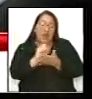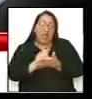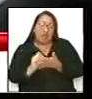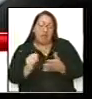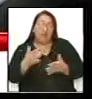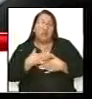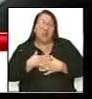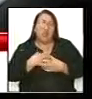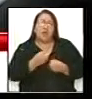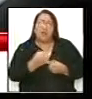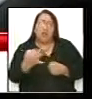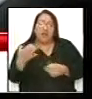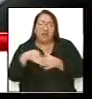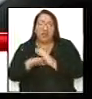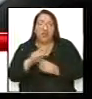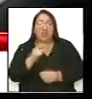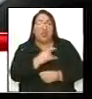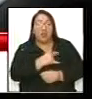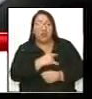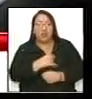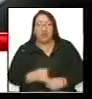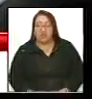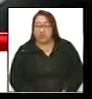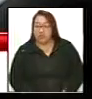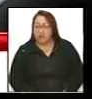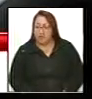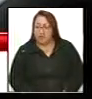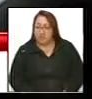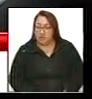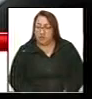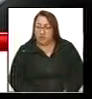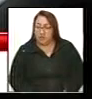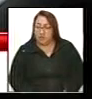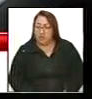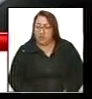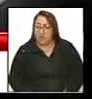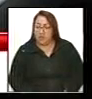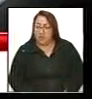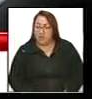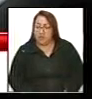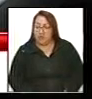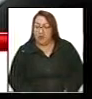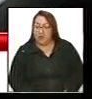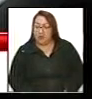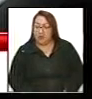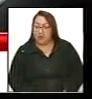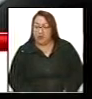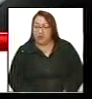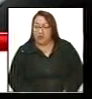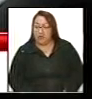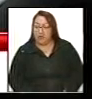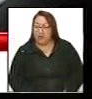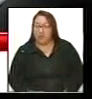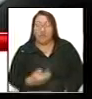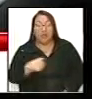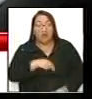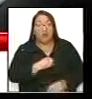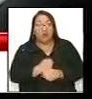interior de la Oficina de Propiedad Intelectual, donde aparecemos la doctora García y yo, una reflexión, ¿no? En nuestro